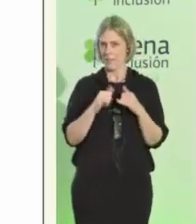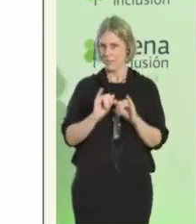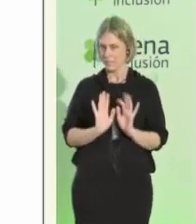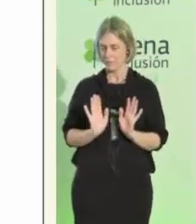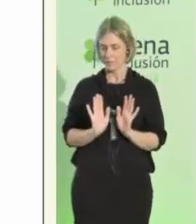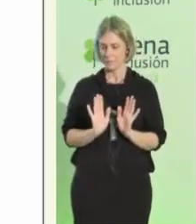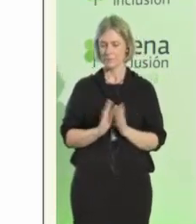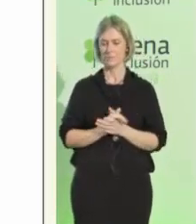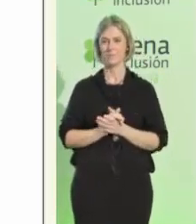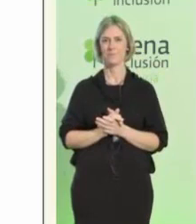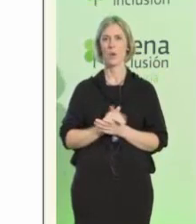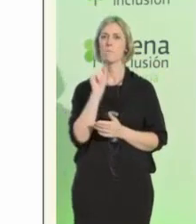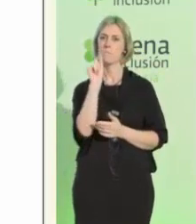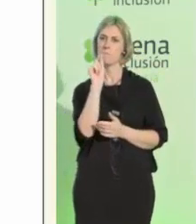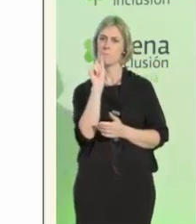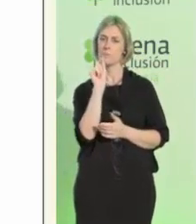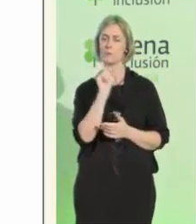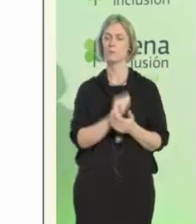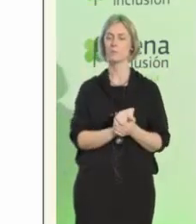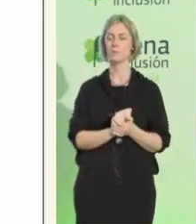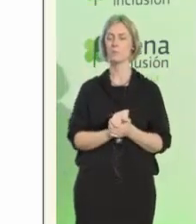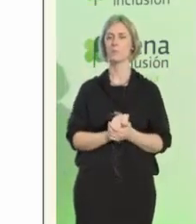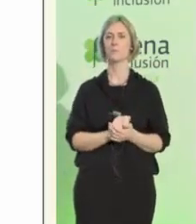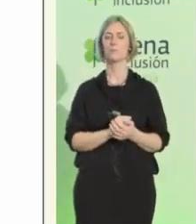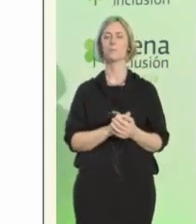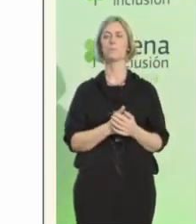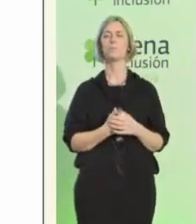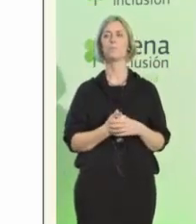Ya terminó. Un minutito.